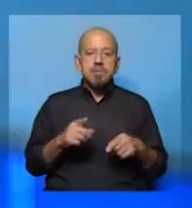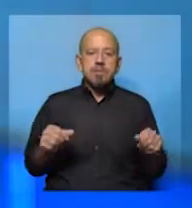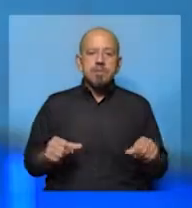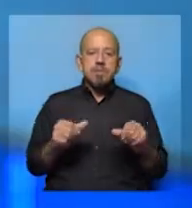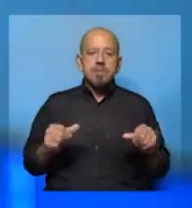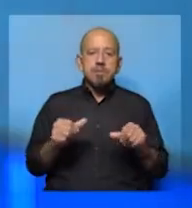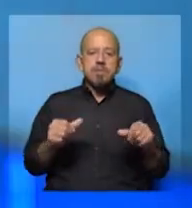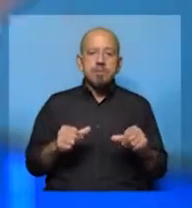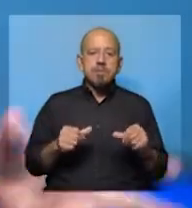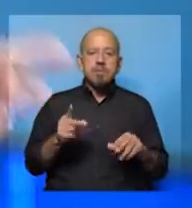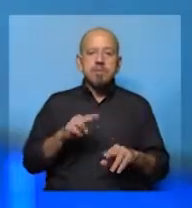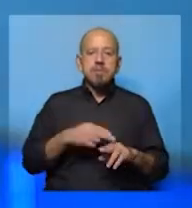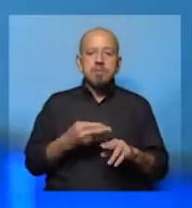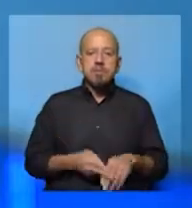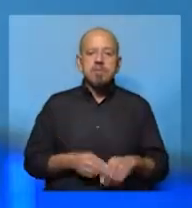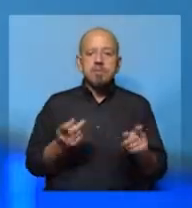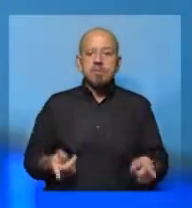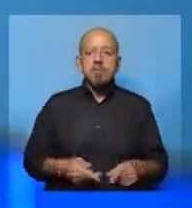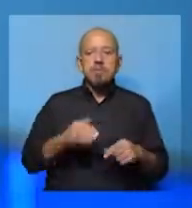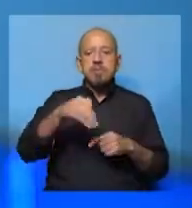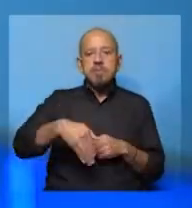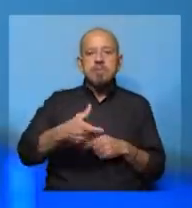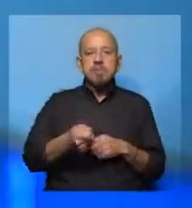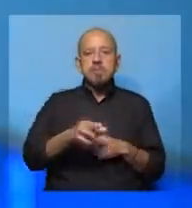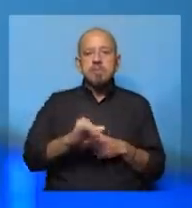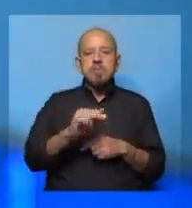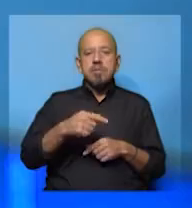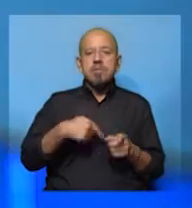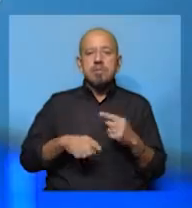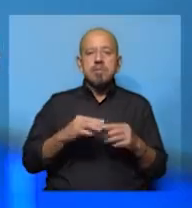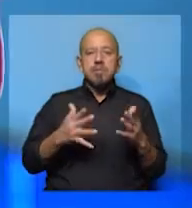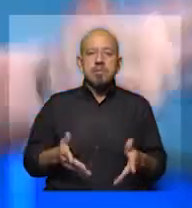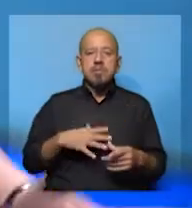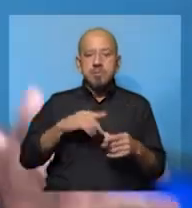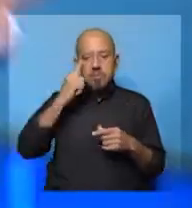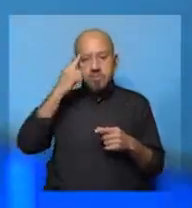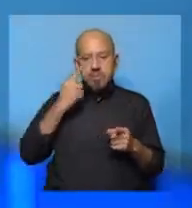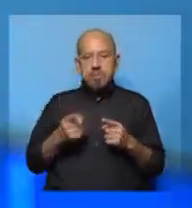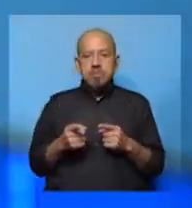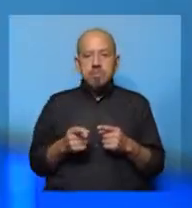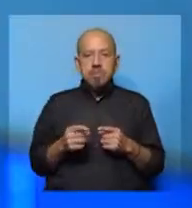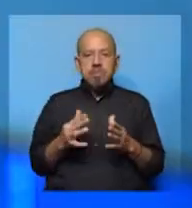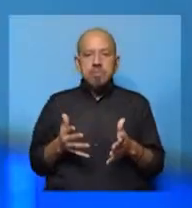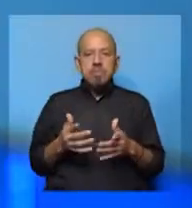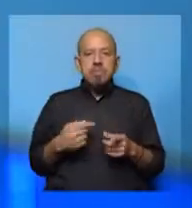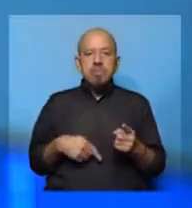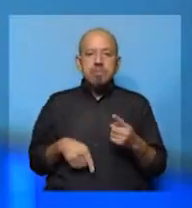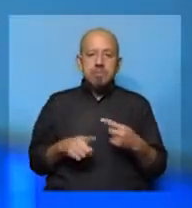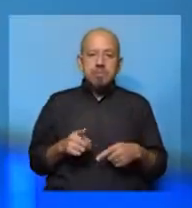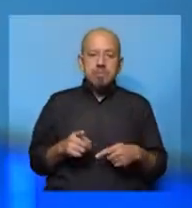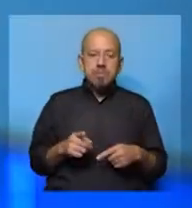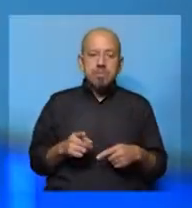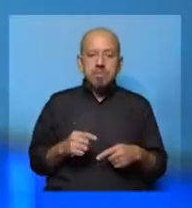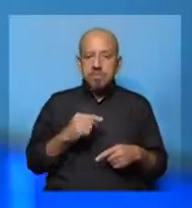estudio nuevamente nos llamó a Marina y a mí nos hizo una presentación de cómo pensaba que por dónde tenía que ir esto lo otro